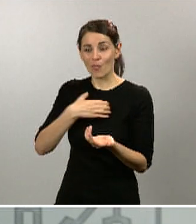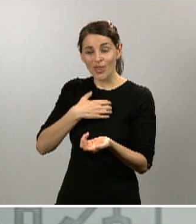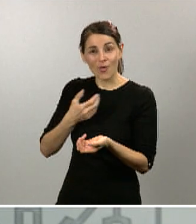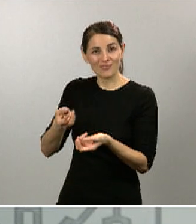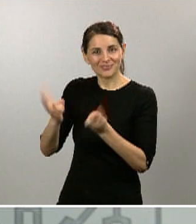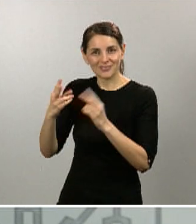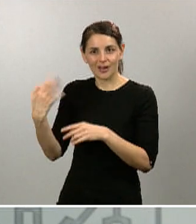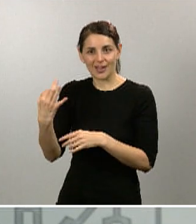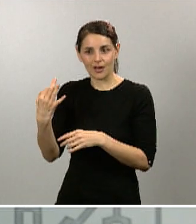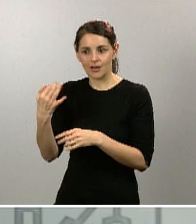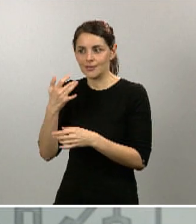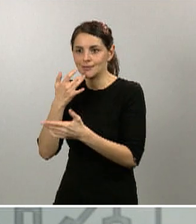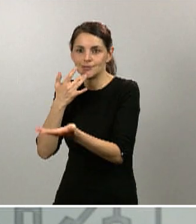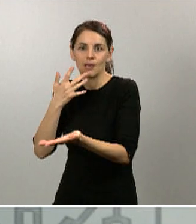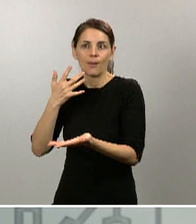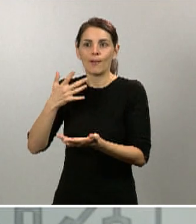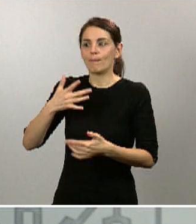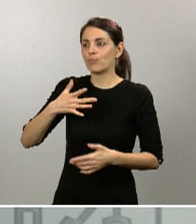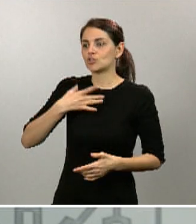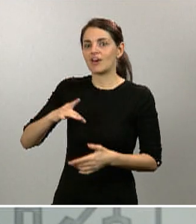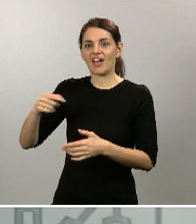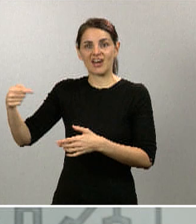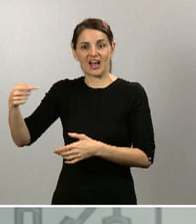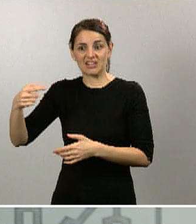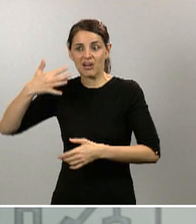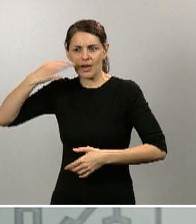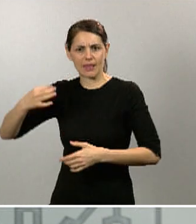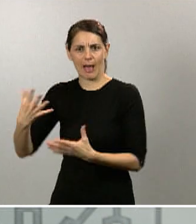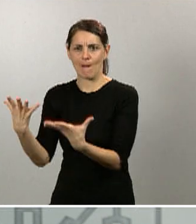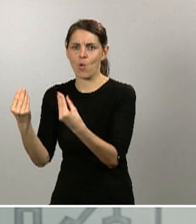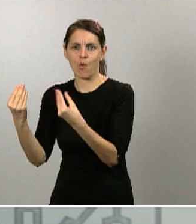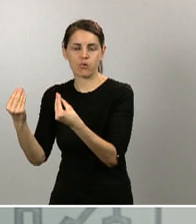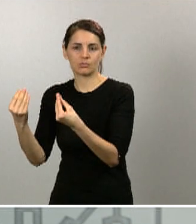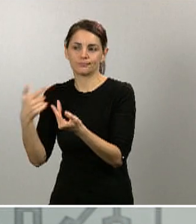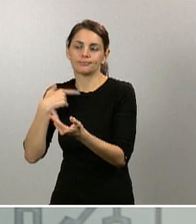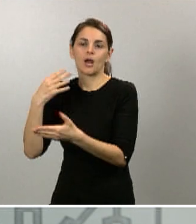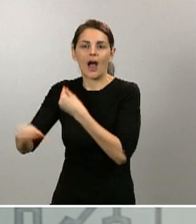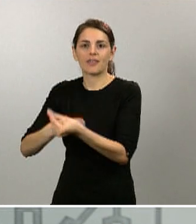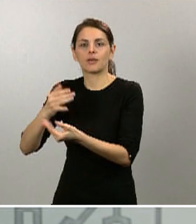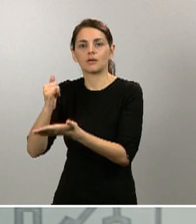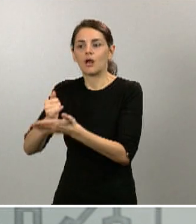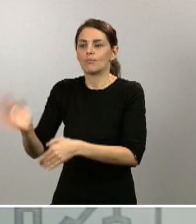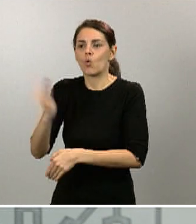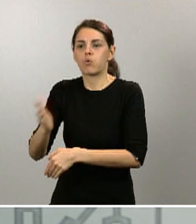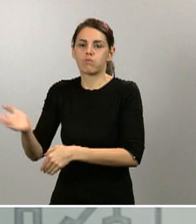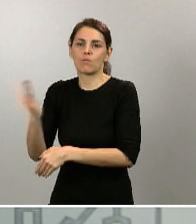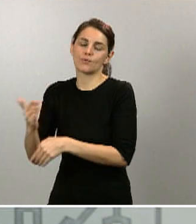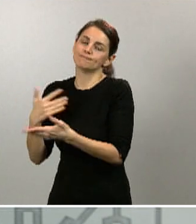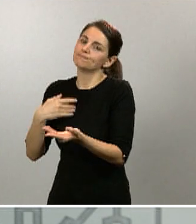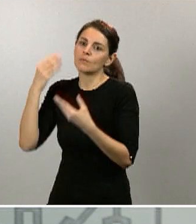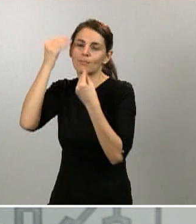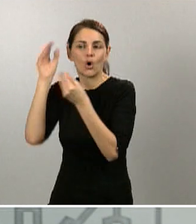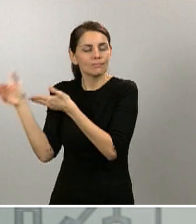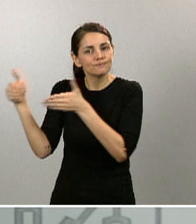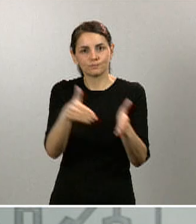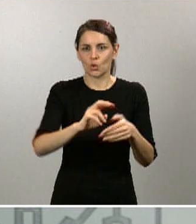resultado negativo o positivo sea realmente negativo o positivo es excesivamente baja. Sabemos que la PCR, que detecta infección, es decir, el virus en